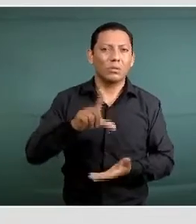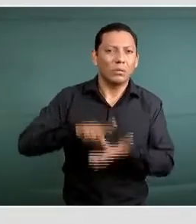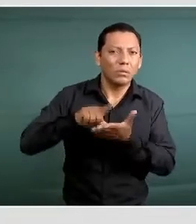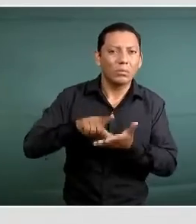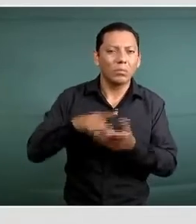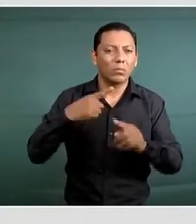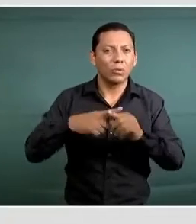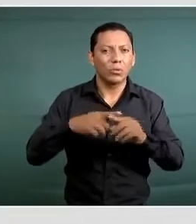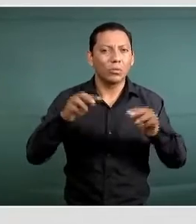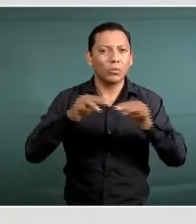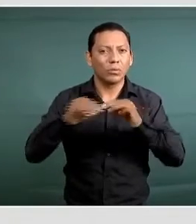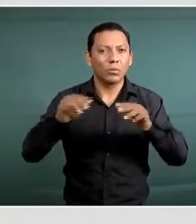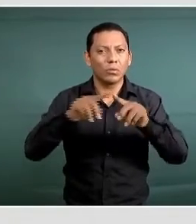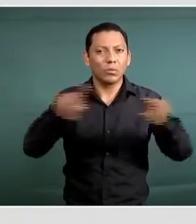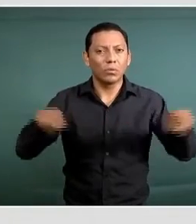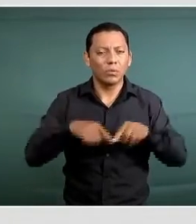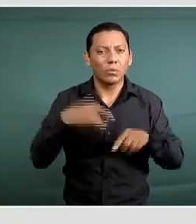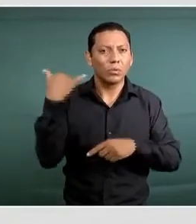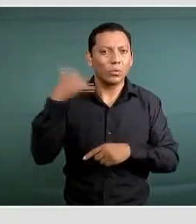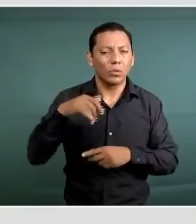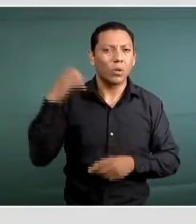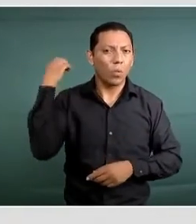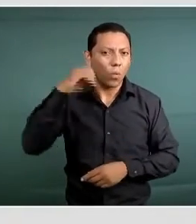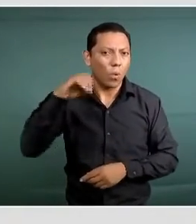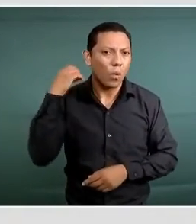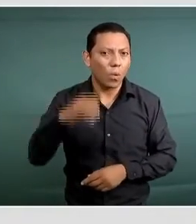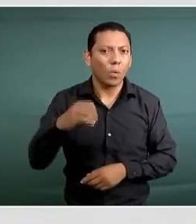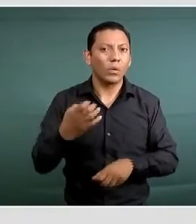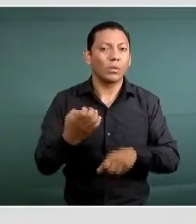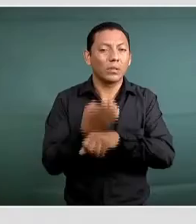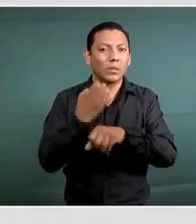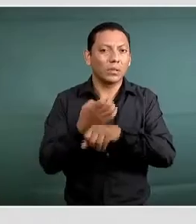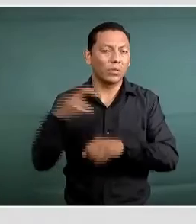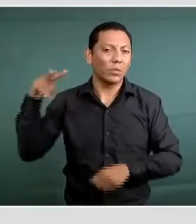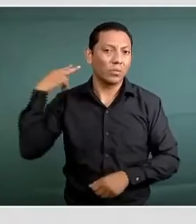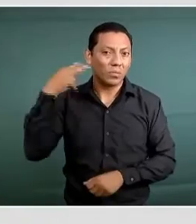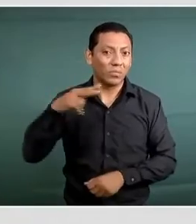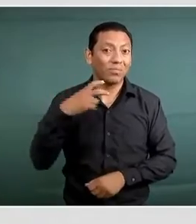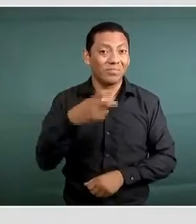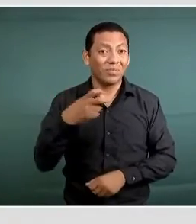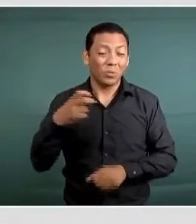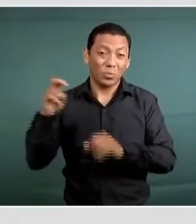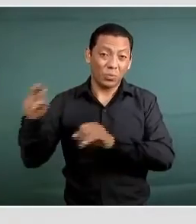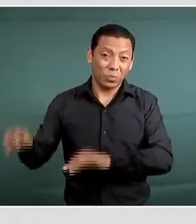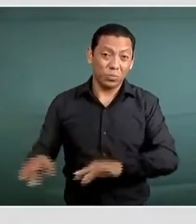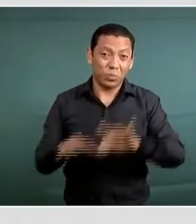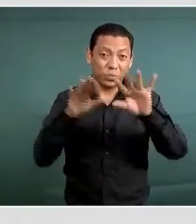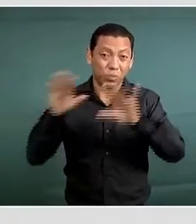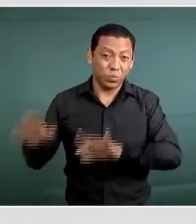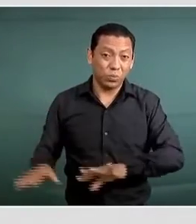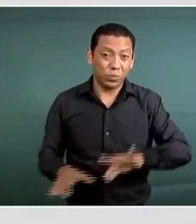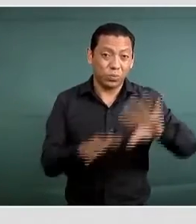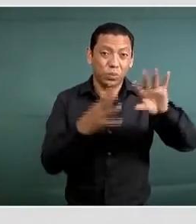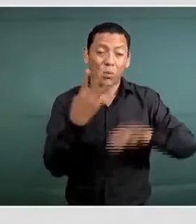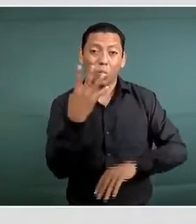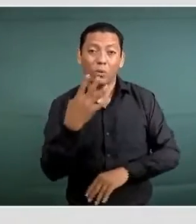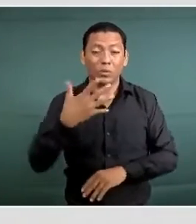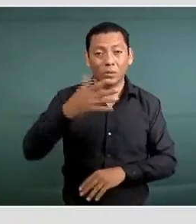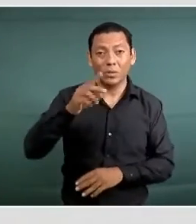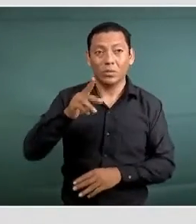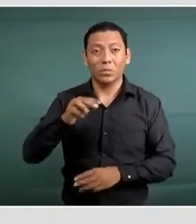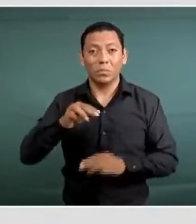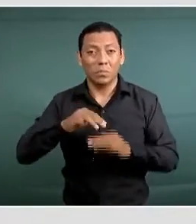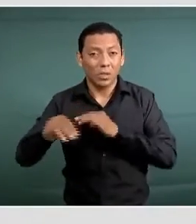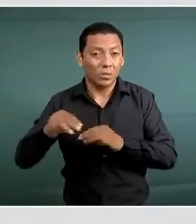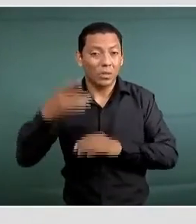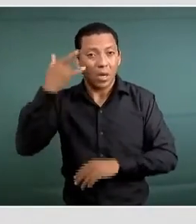cuadrado para Yucatán, Quintana Roo, Oaxaca y el estado de Veracruz. El oleaje crece entre cuatro y cinco metros para la sonda de